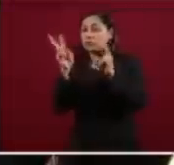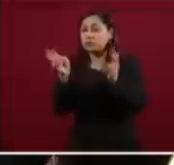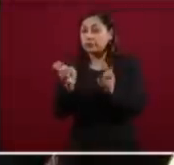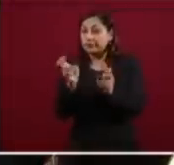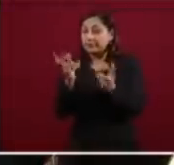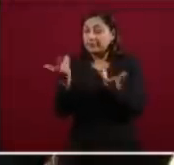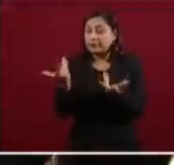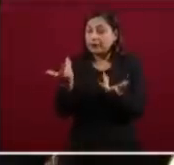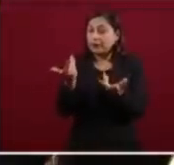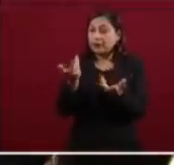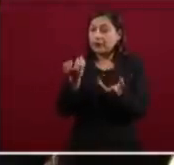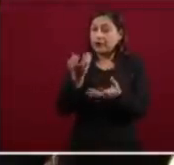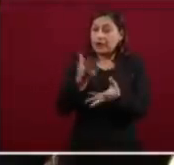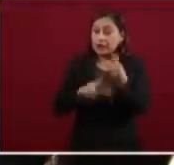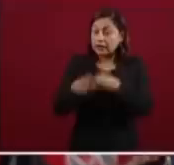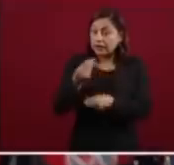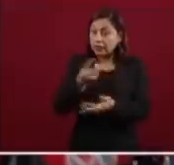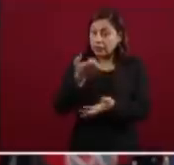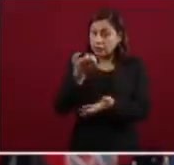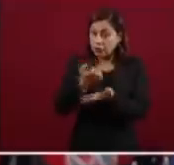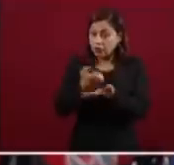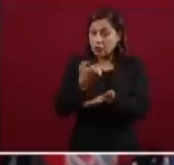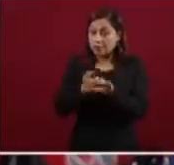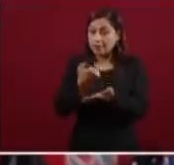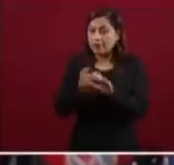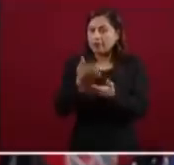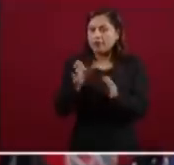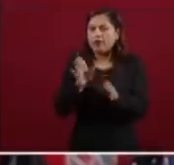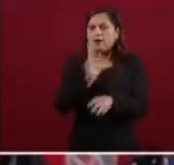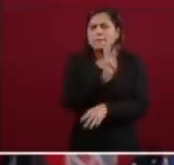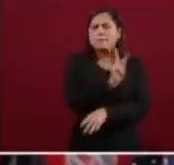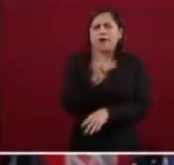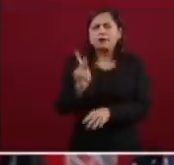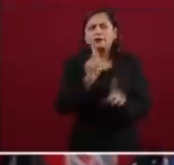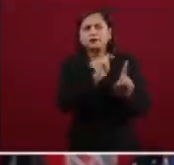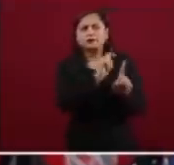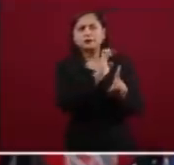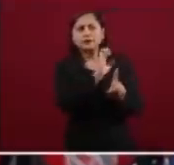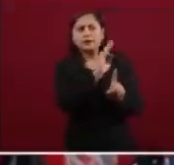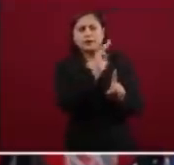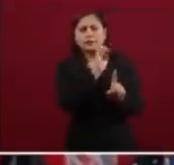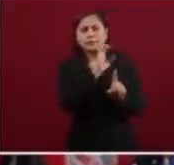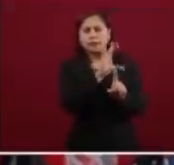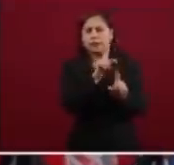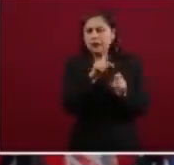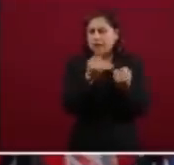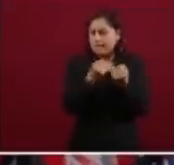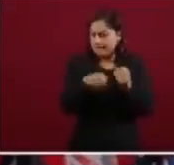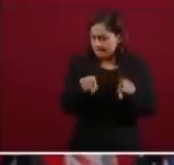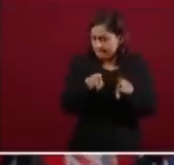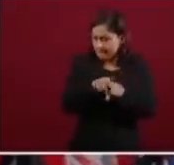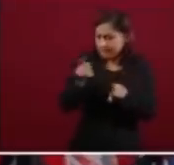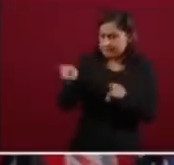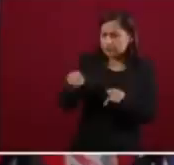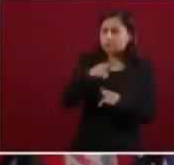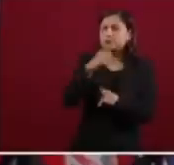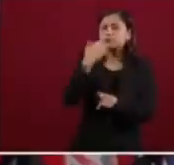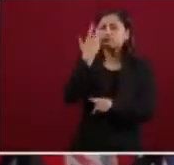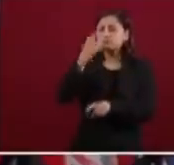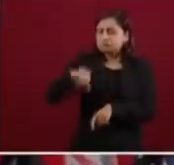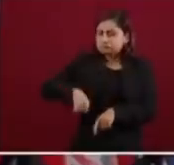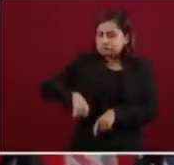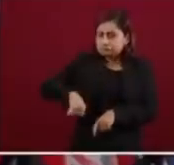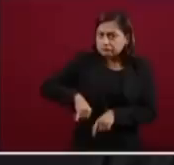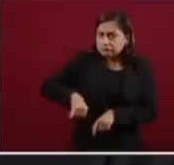así eeuu que bueno pues eso ya está incluso aquí se ha planteado de manera muy puntual el avance se estaría también